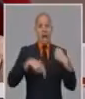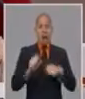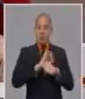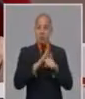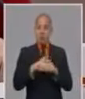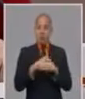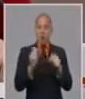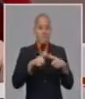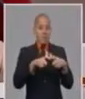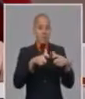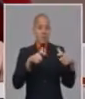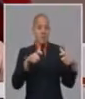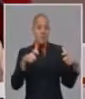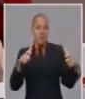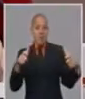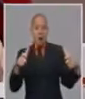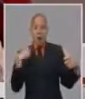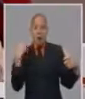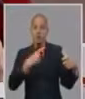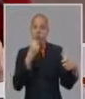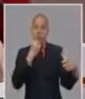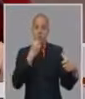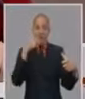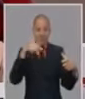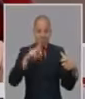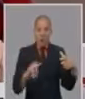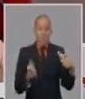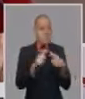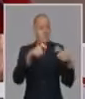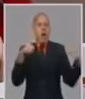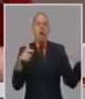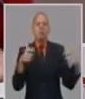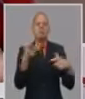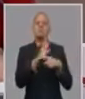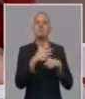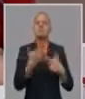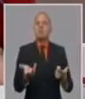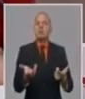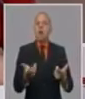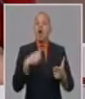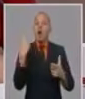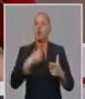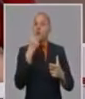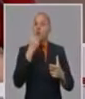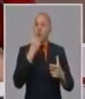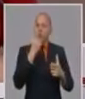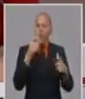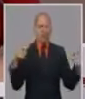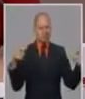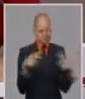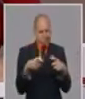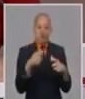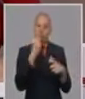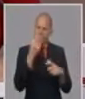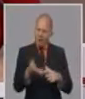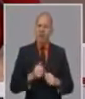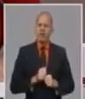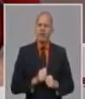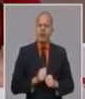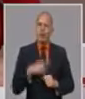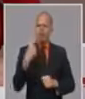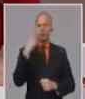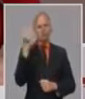ser quizás ola o rebrote, como le llamen, porque sabemos cómo hacerlo, tenemos las medidas